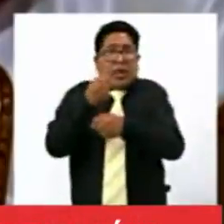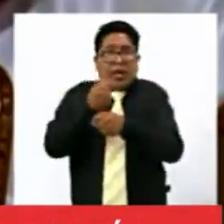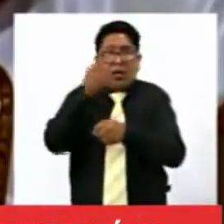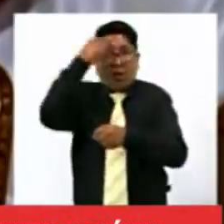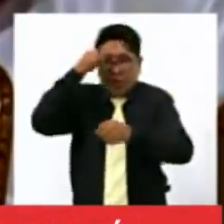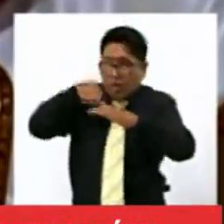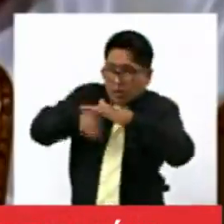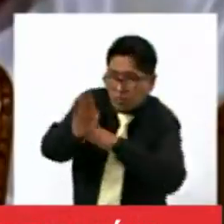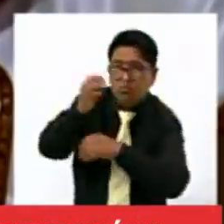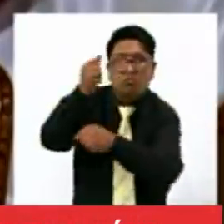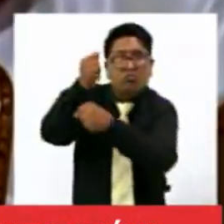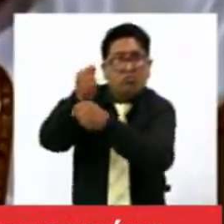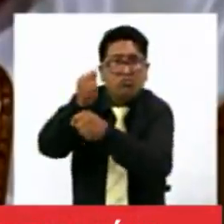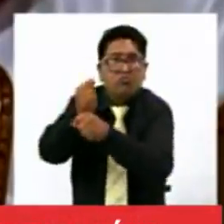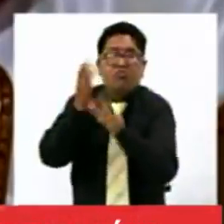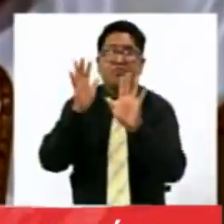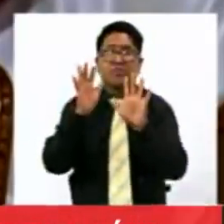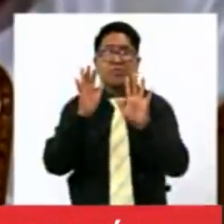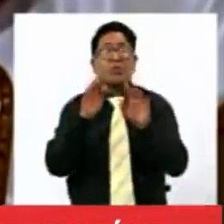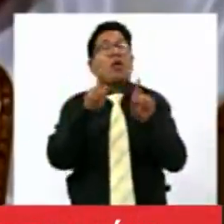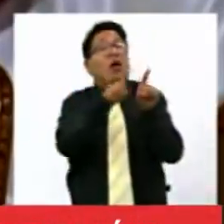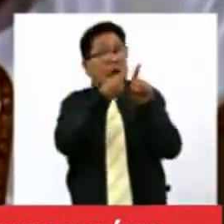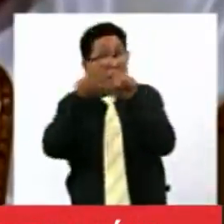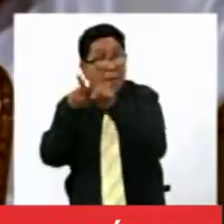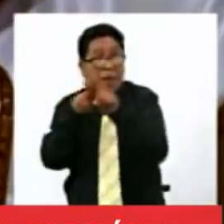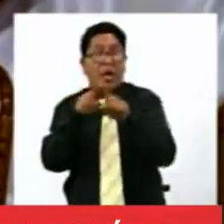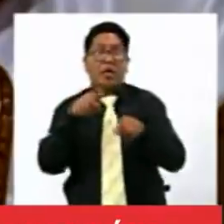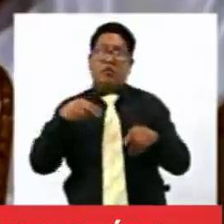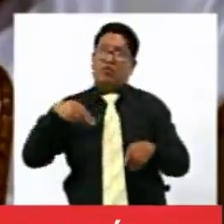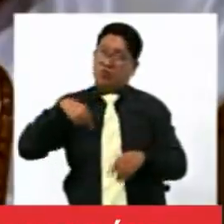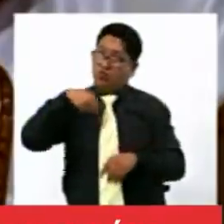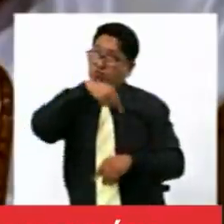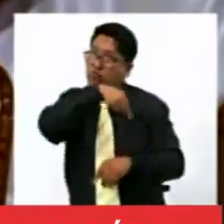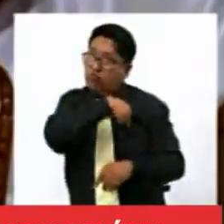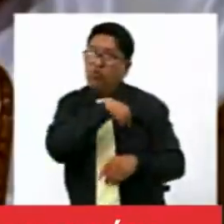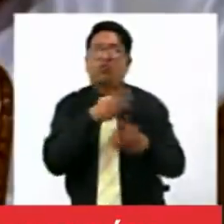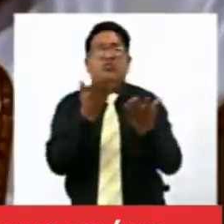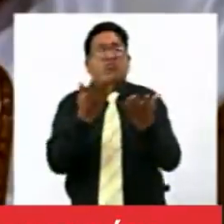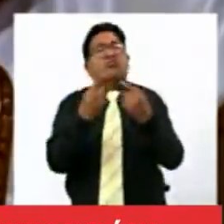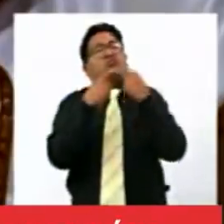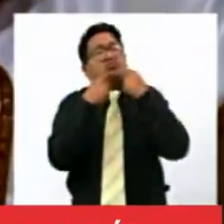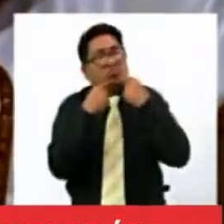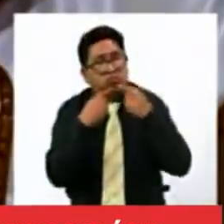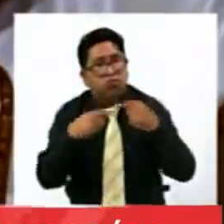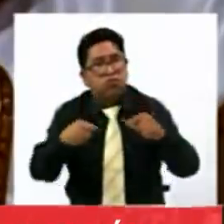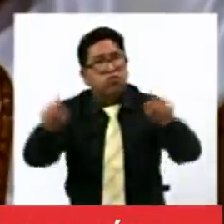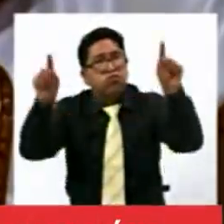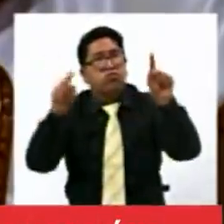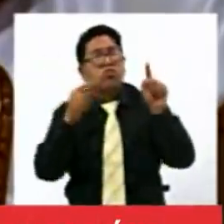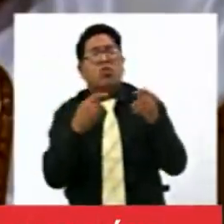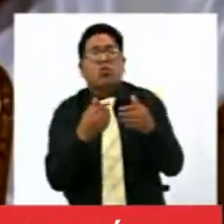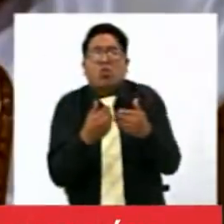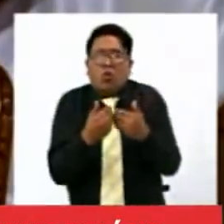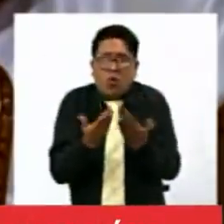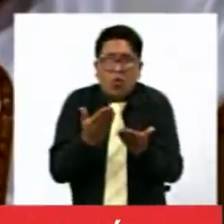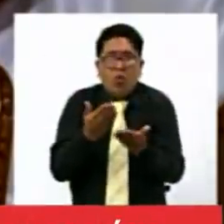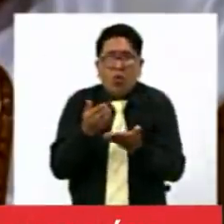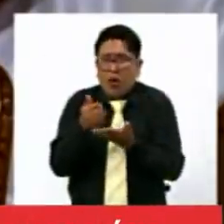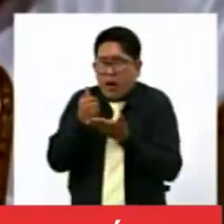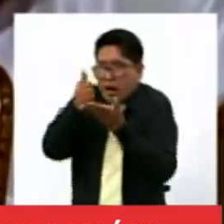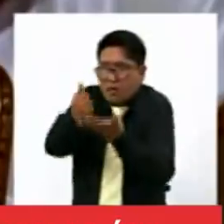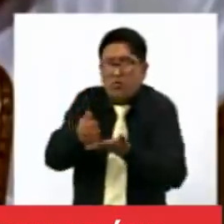al mismo tiempo vamos a lanzar una serie de medidas para ayudar a los pequeños y medianos